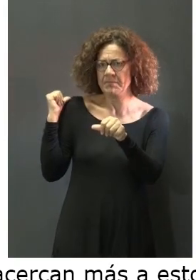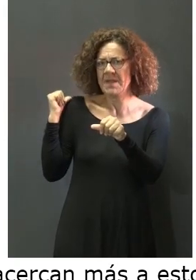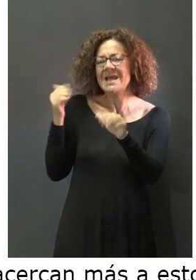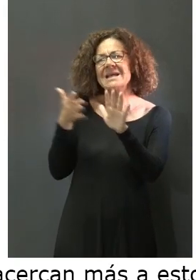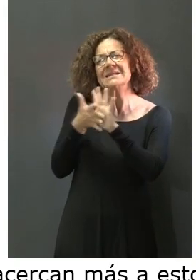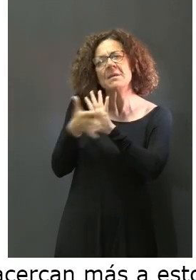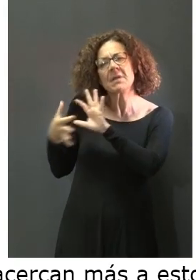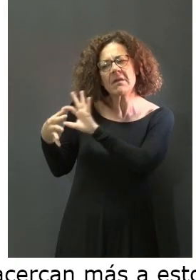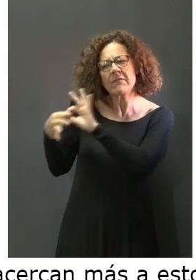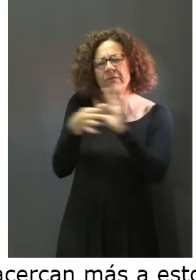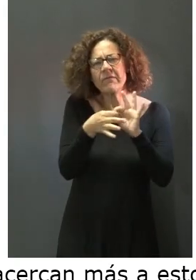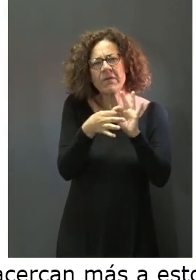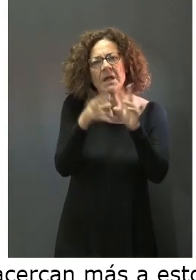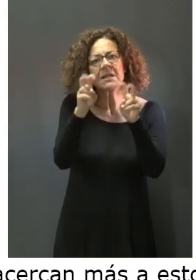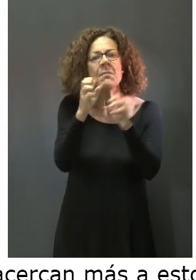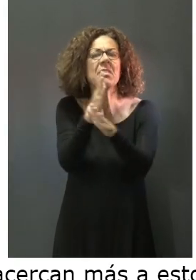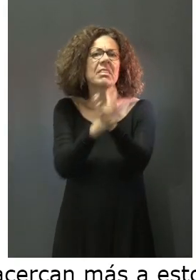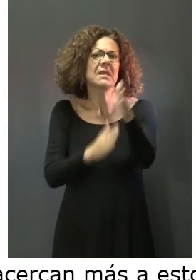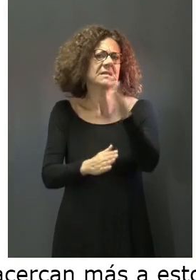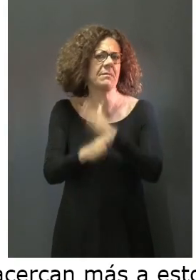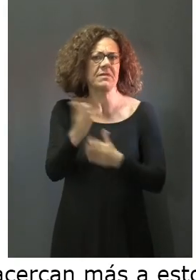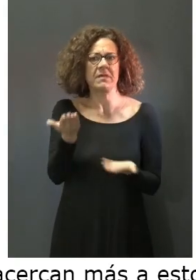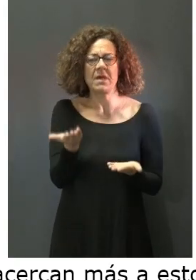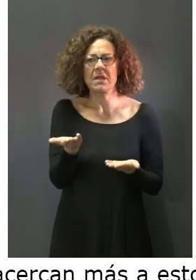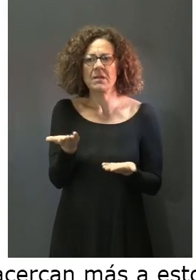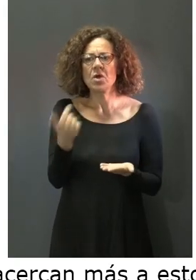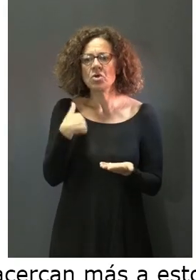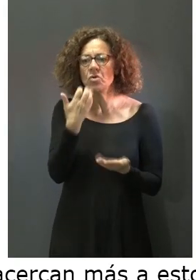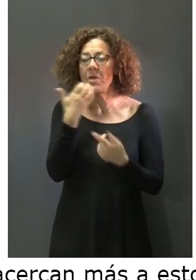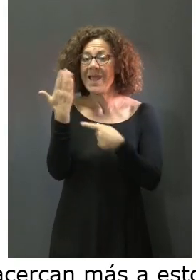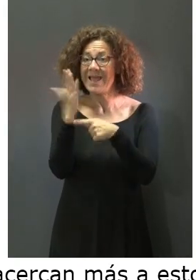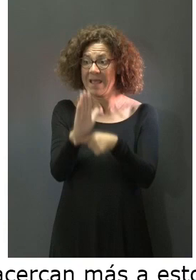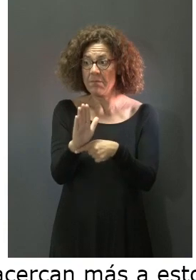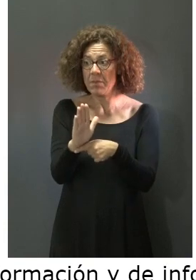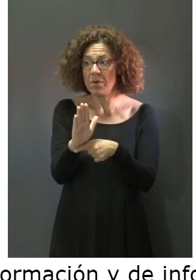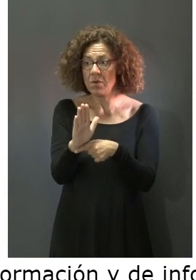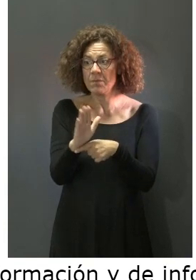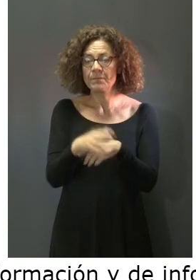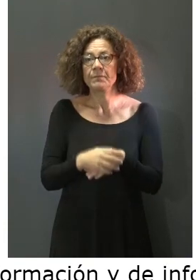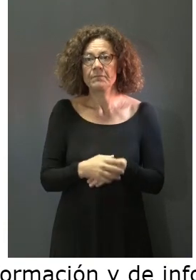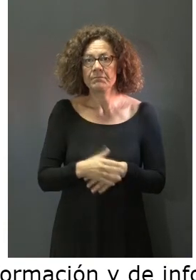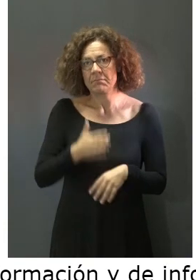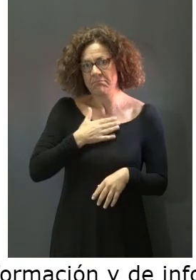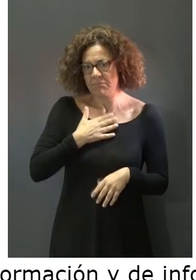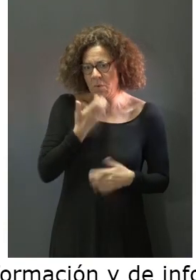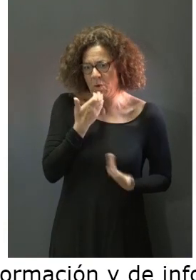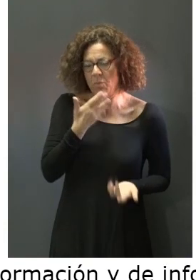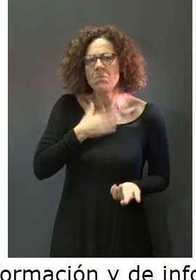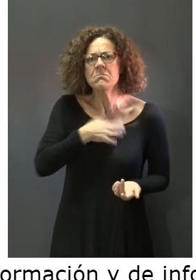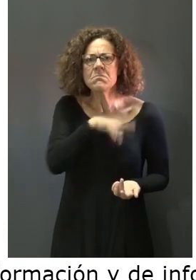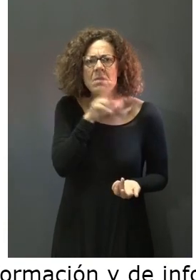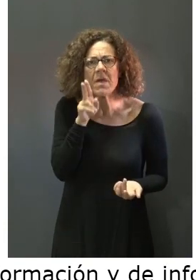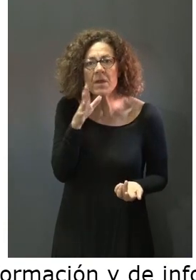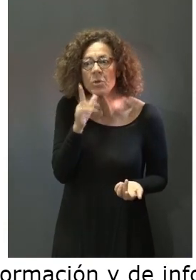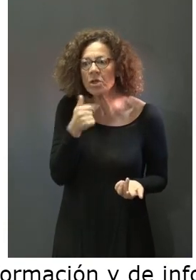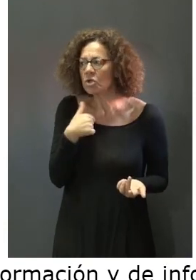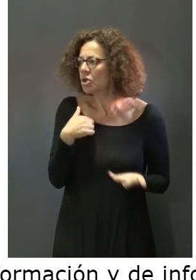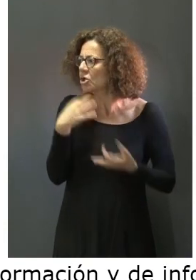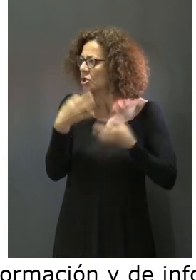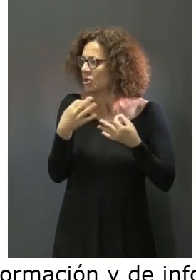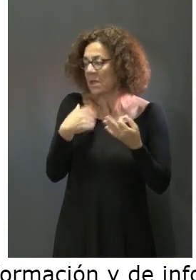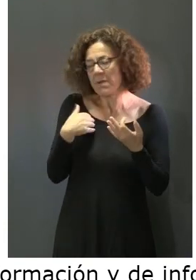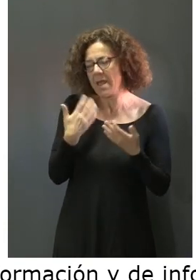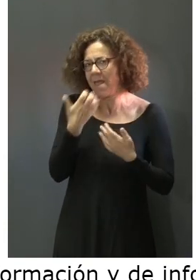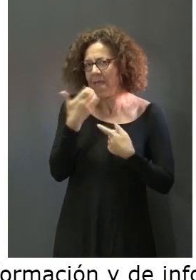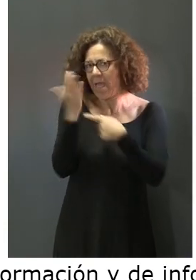asocia solo a la discapacidad. De hecho, yo siempre pongo el ejemplo que a mi madre, porque siempre que hablo en ponencias tengo que mencionar a mi